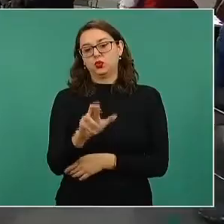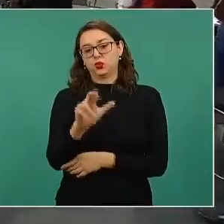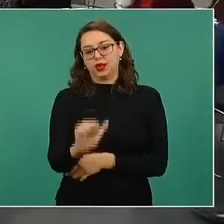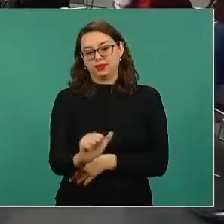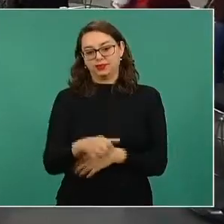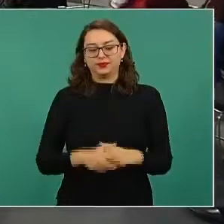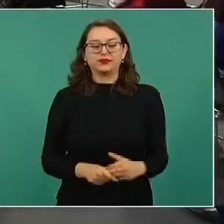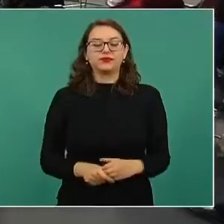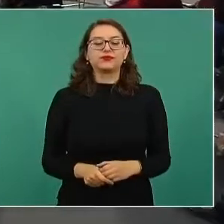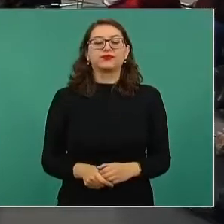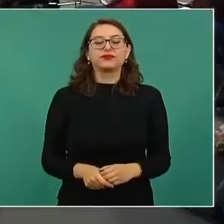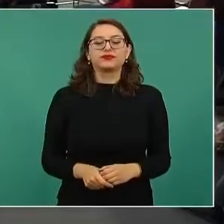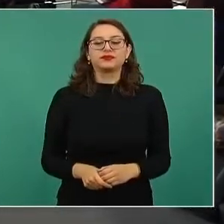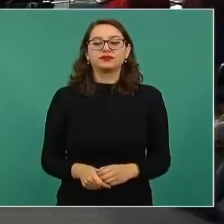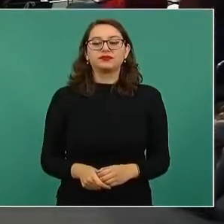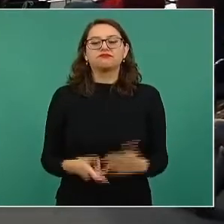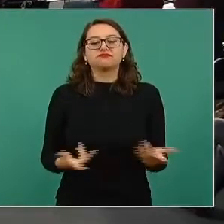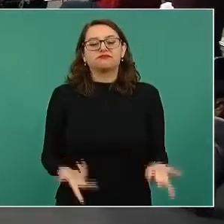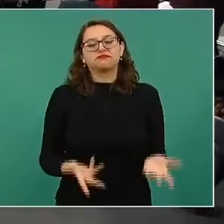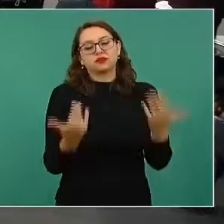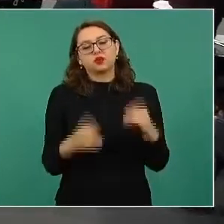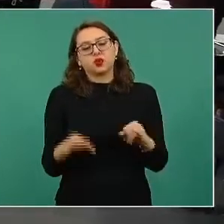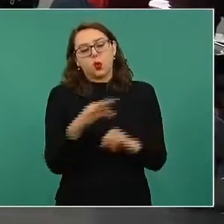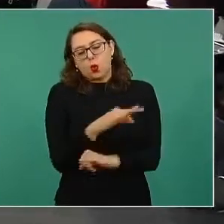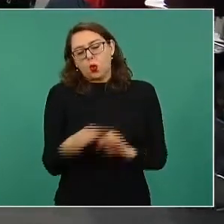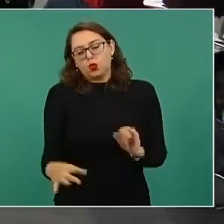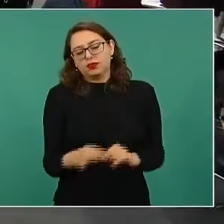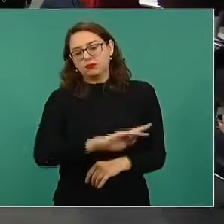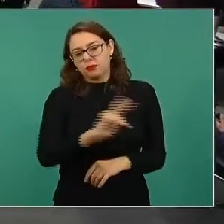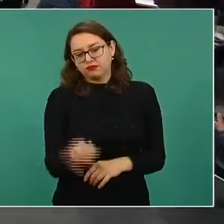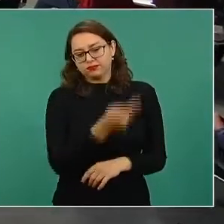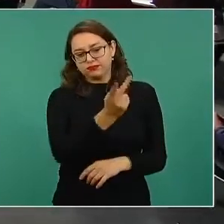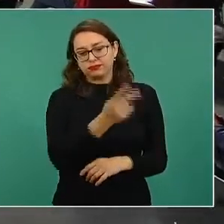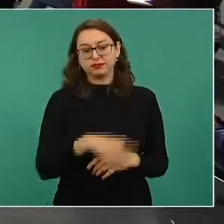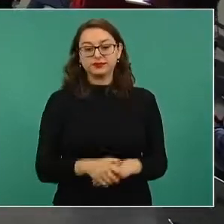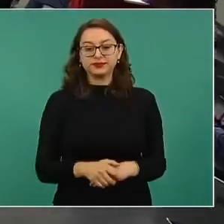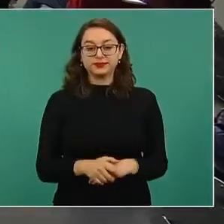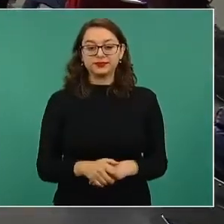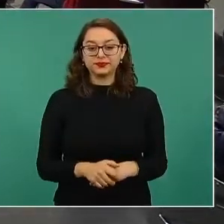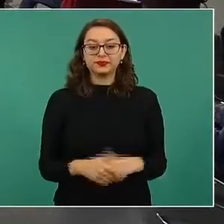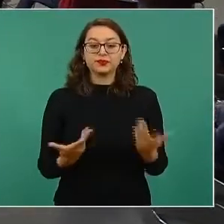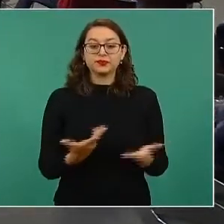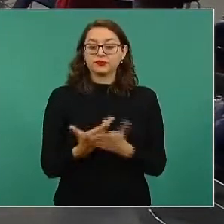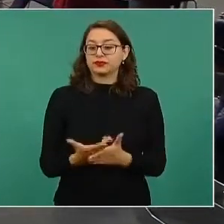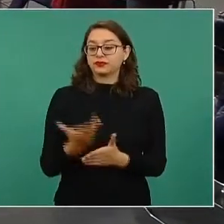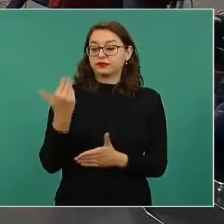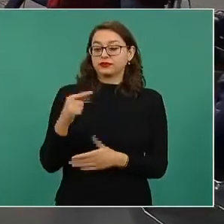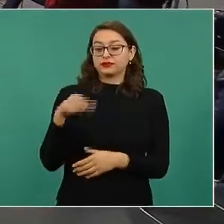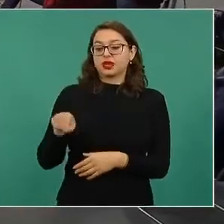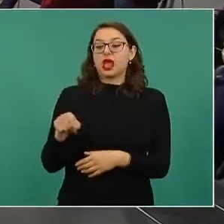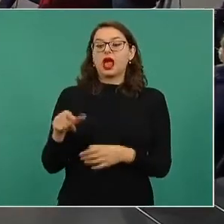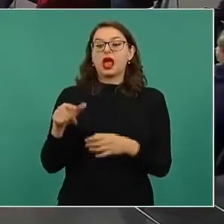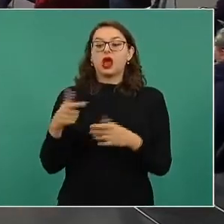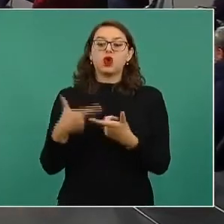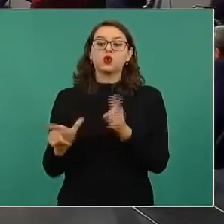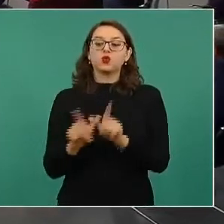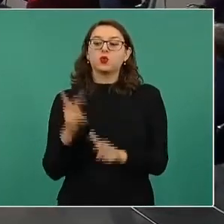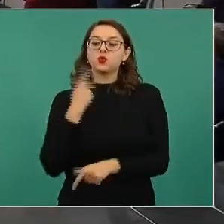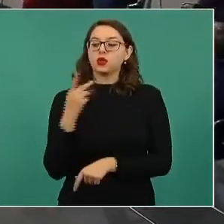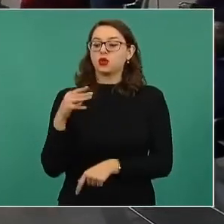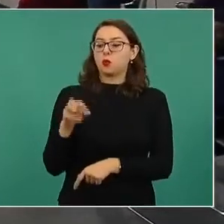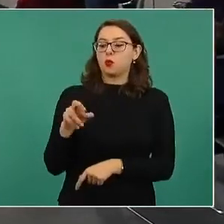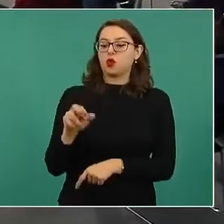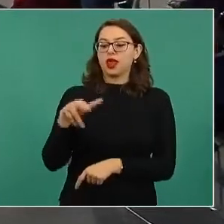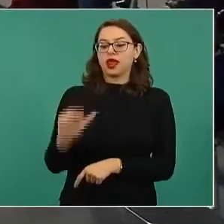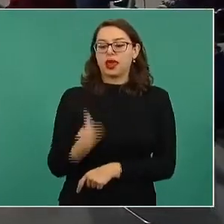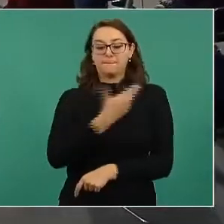Nada más para terminar, tuvo una reunión usted con el presidente del partido Morena. ¿Cómo fue